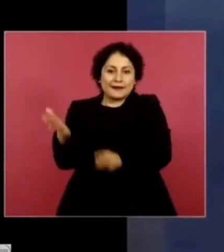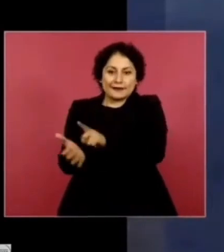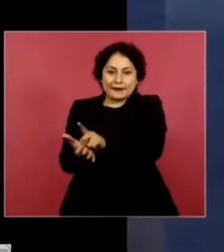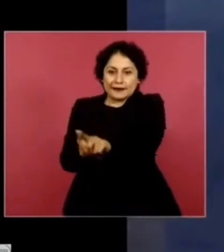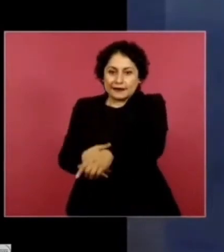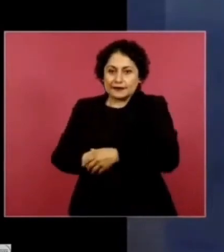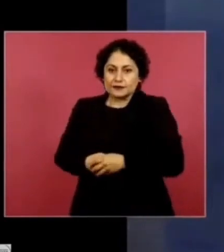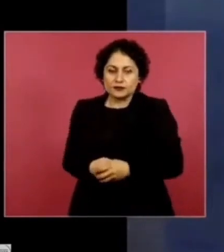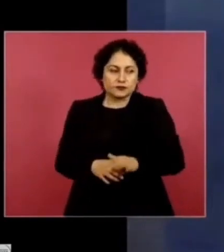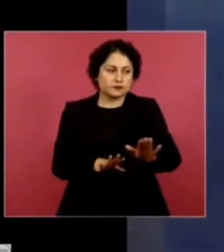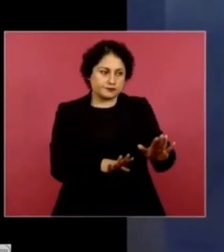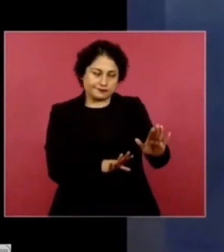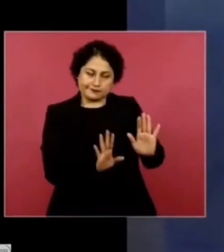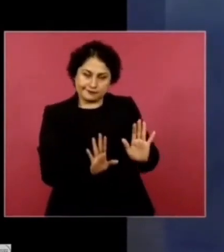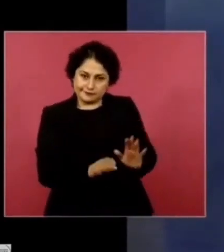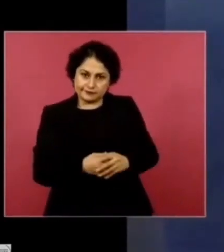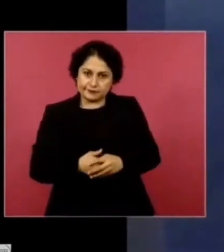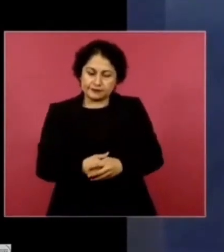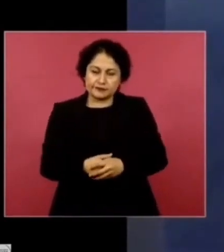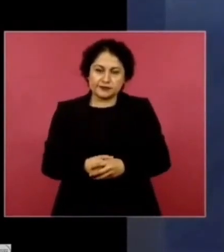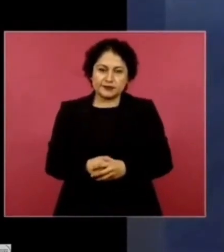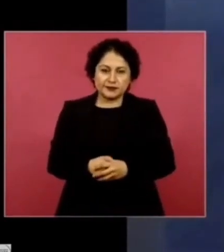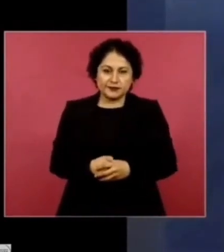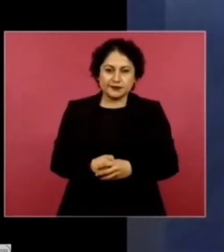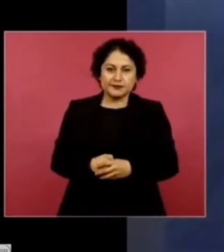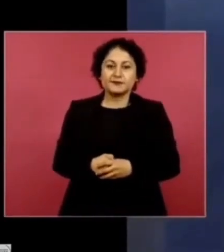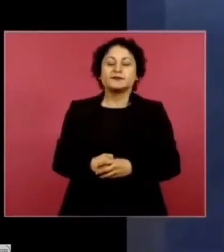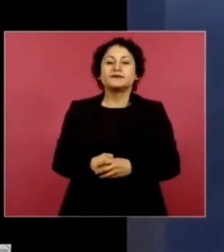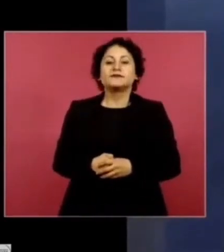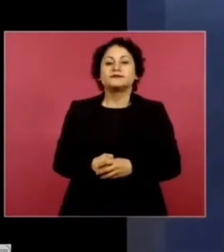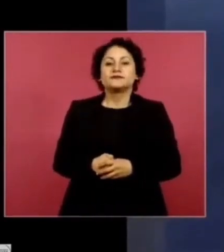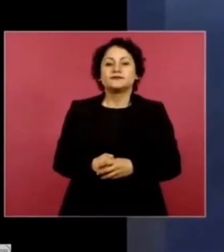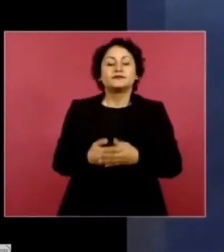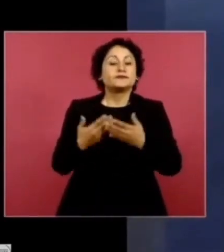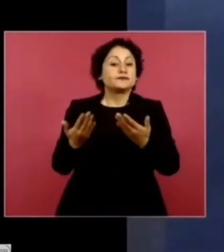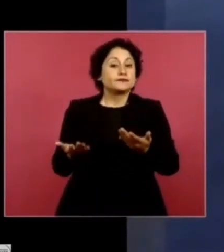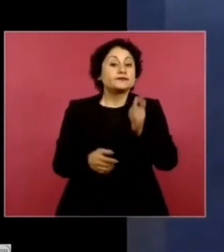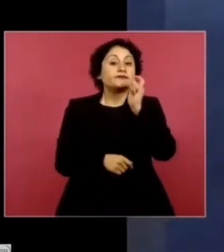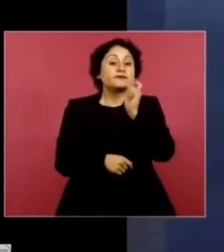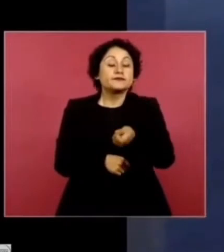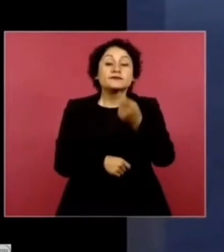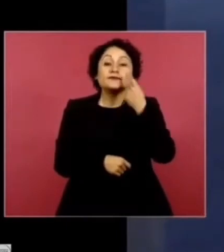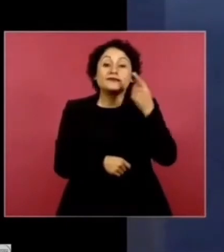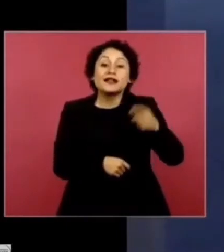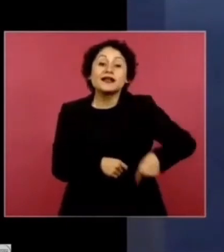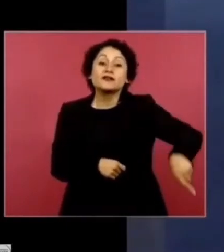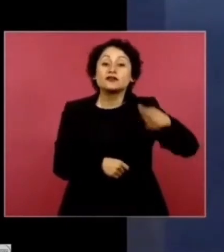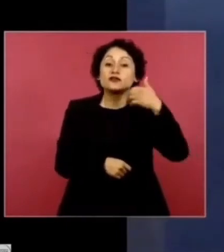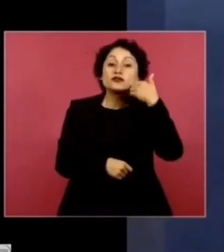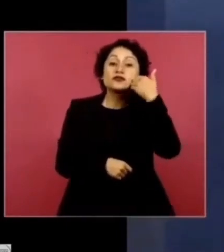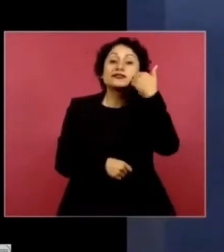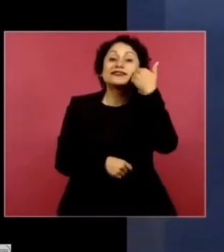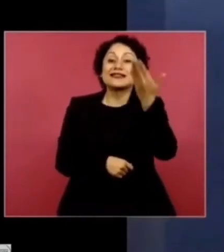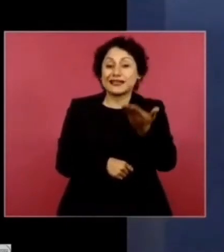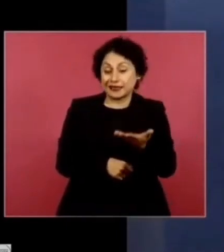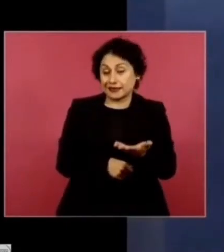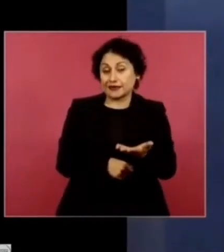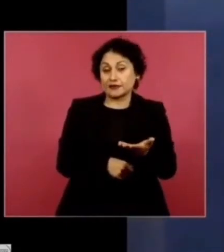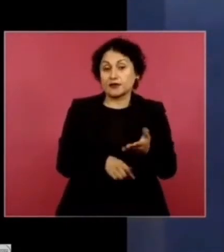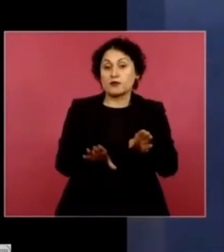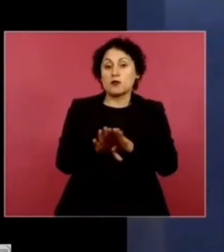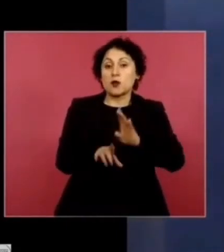lo sí. quieras llamar. Mira, no violé la ley. Lo que quieren es atajarnos con miras al 2006. ¿Y sabes por qué? Porque le tienen mucho miedo a un